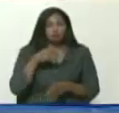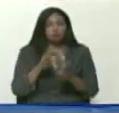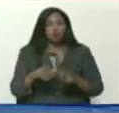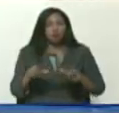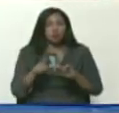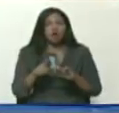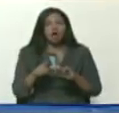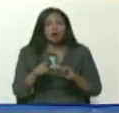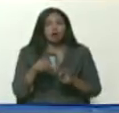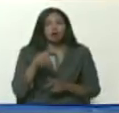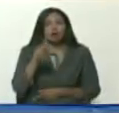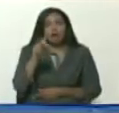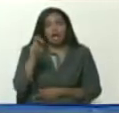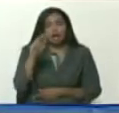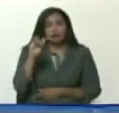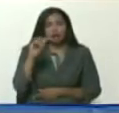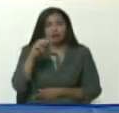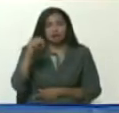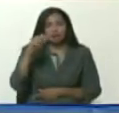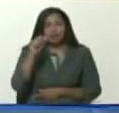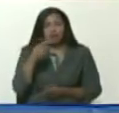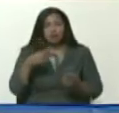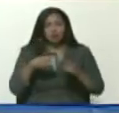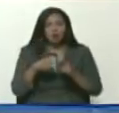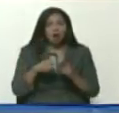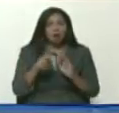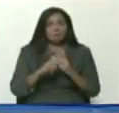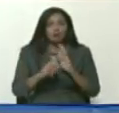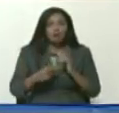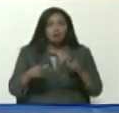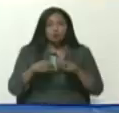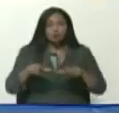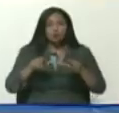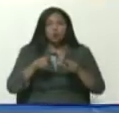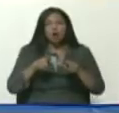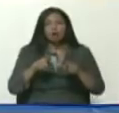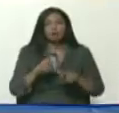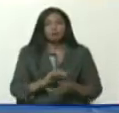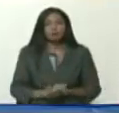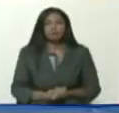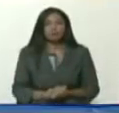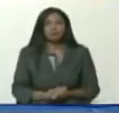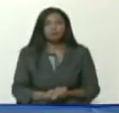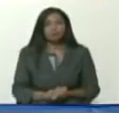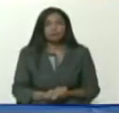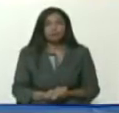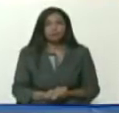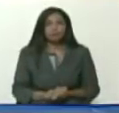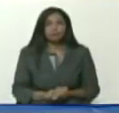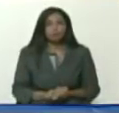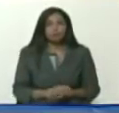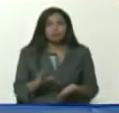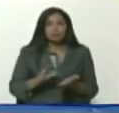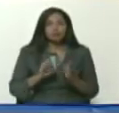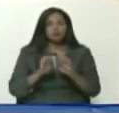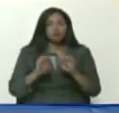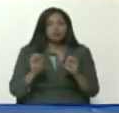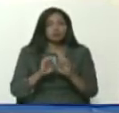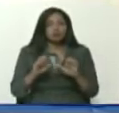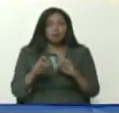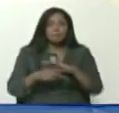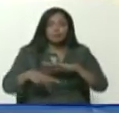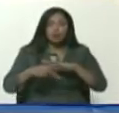urbanización Carinagüita, corredor Carinagua, parroquia Luis Alberto Gómez, allá está el Centro de Educación